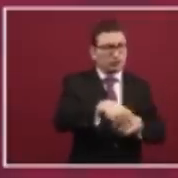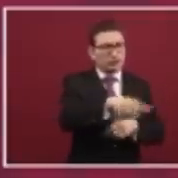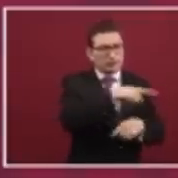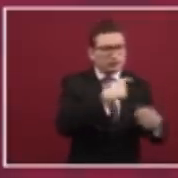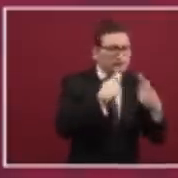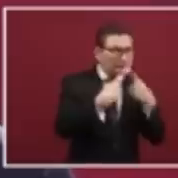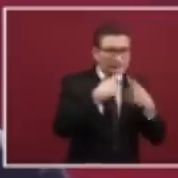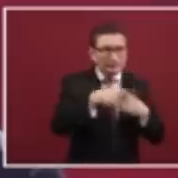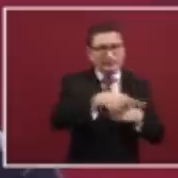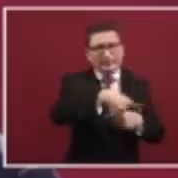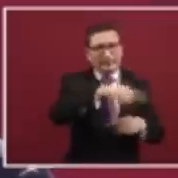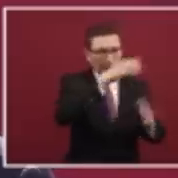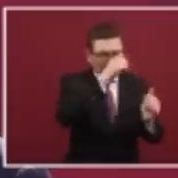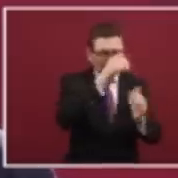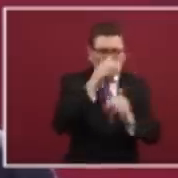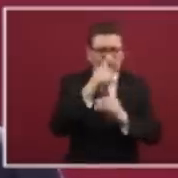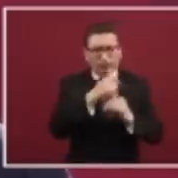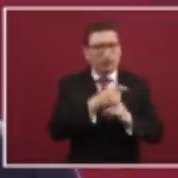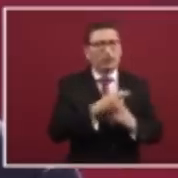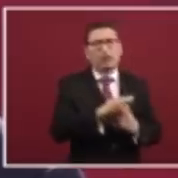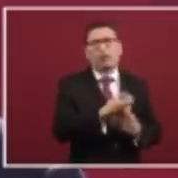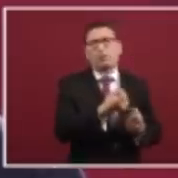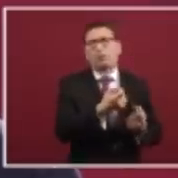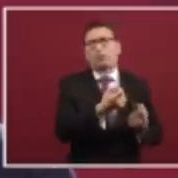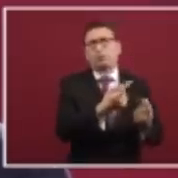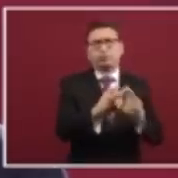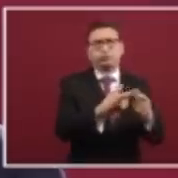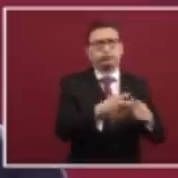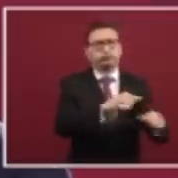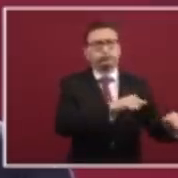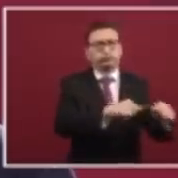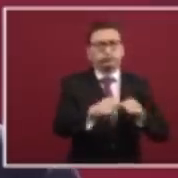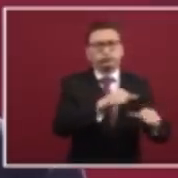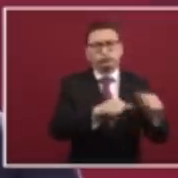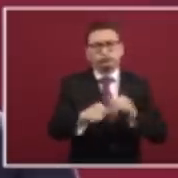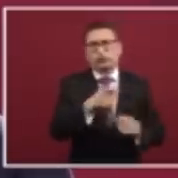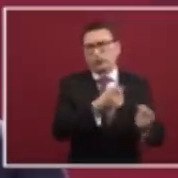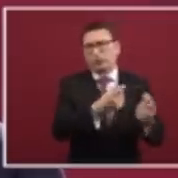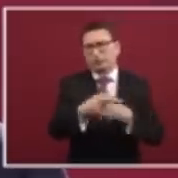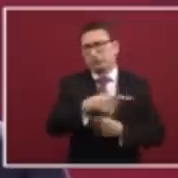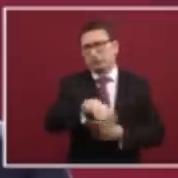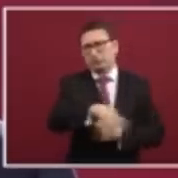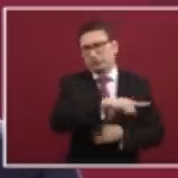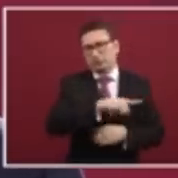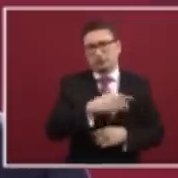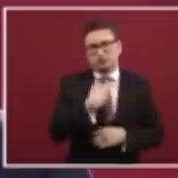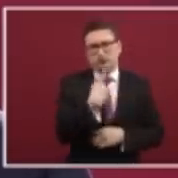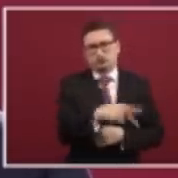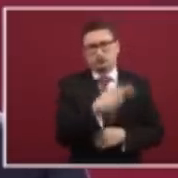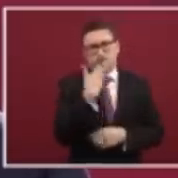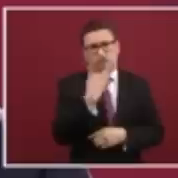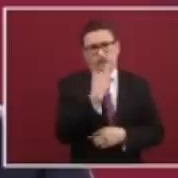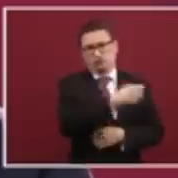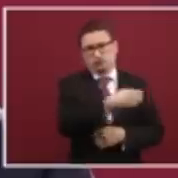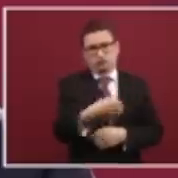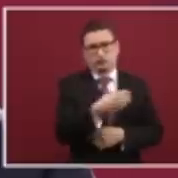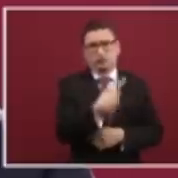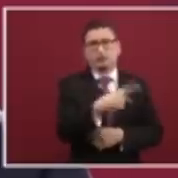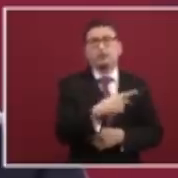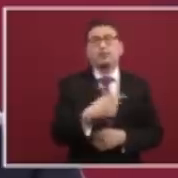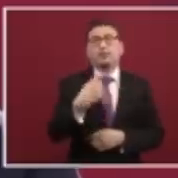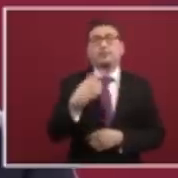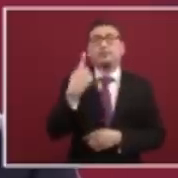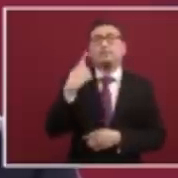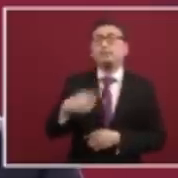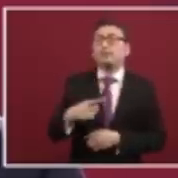y jugaban a turnarse o algún mecanismo en el que se organizaban, de modo que